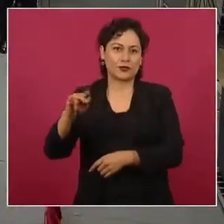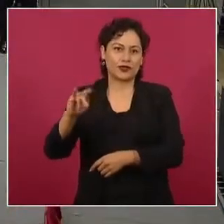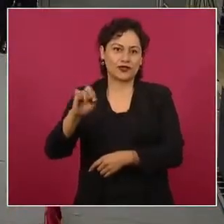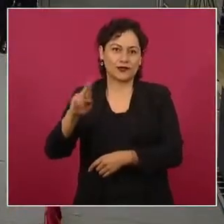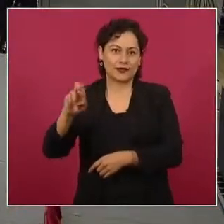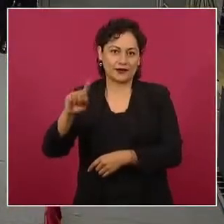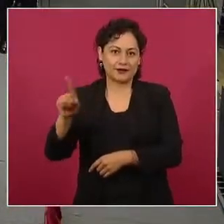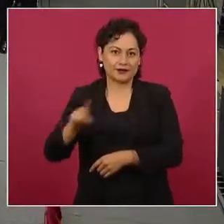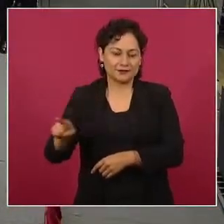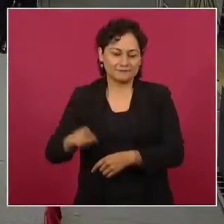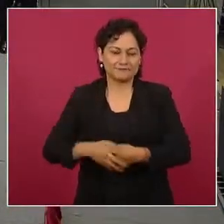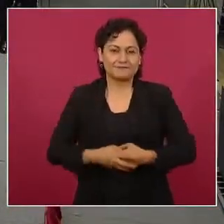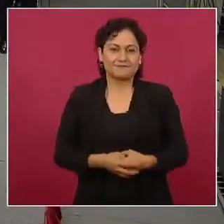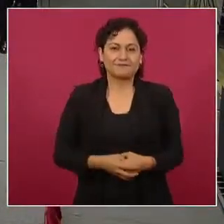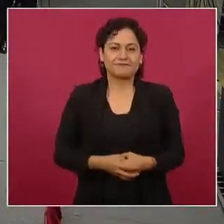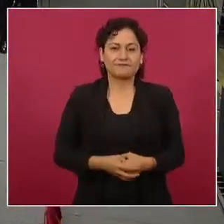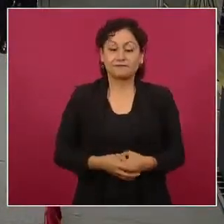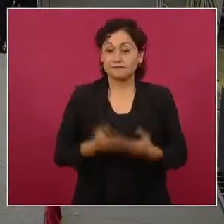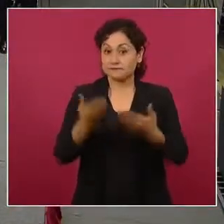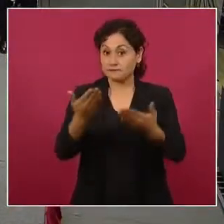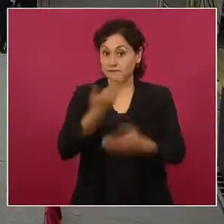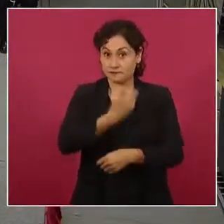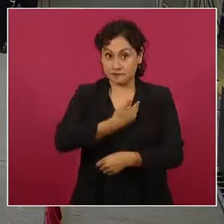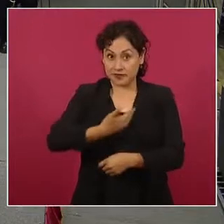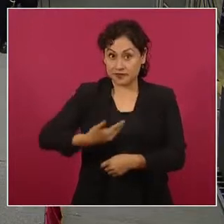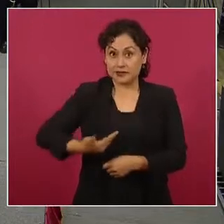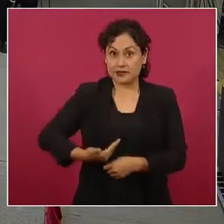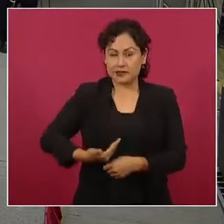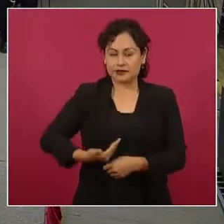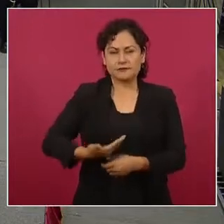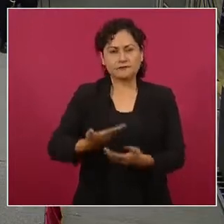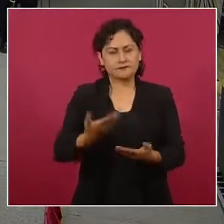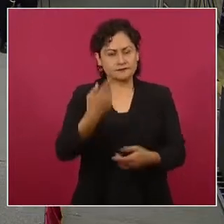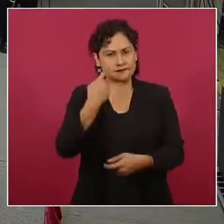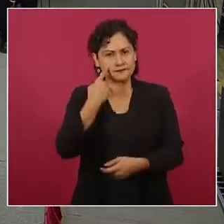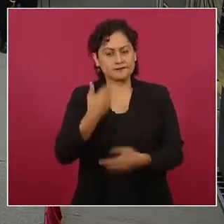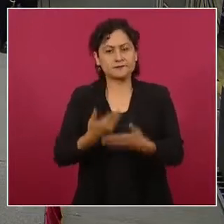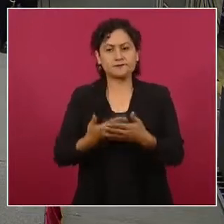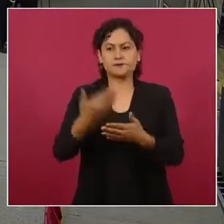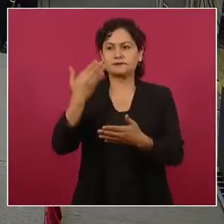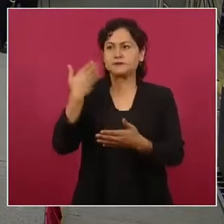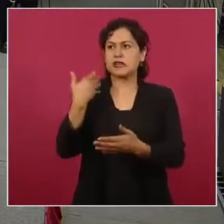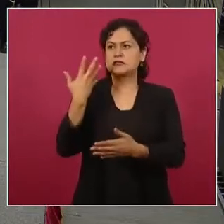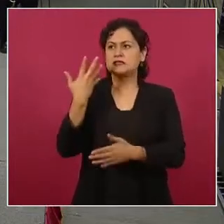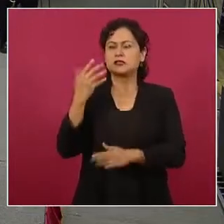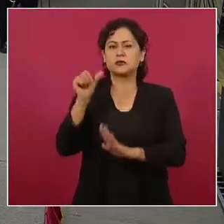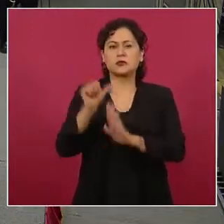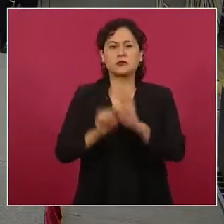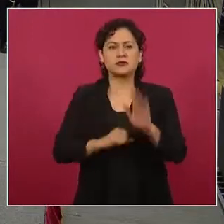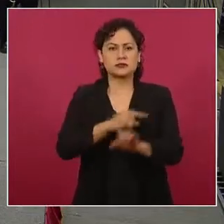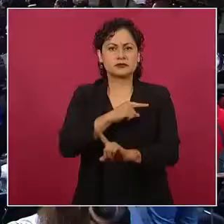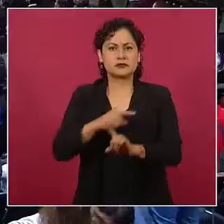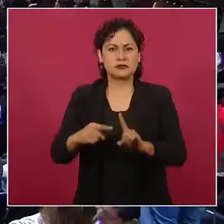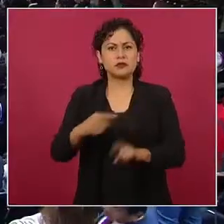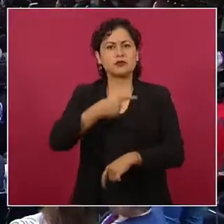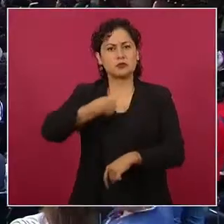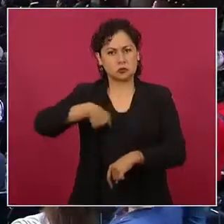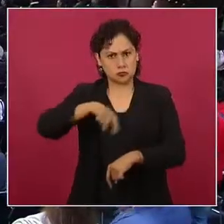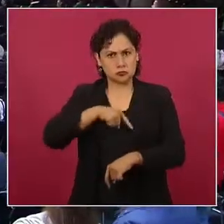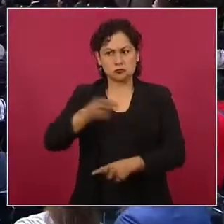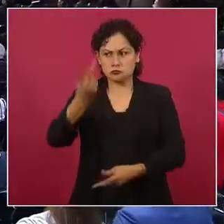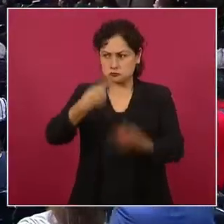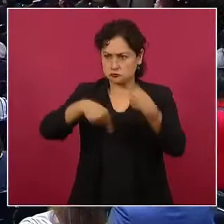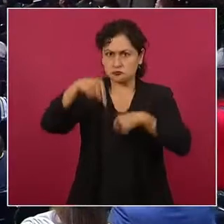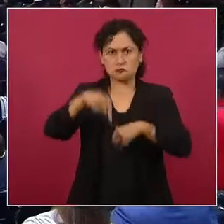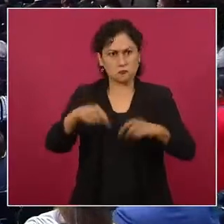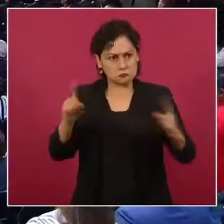Señor presidente, hace poco más de 5 meses y medio nos recibió aquí y desde el